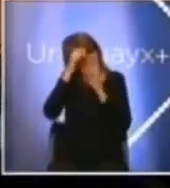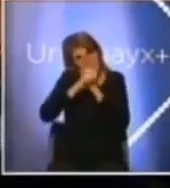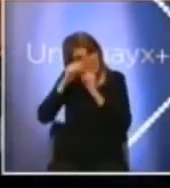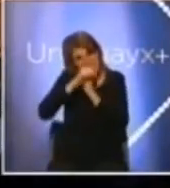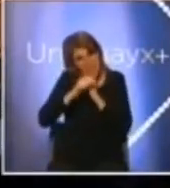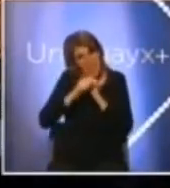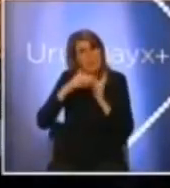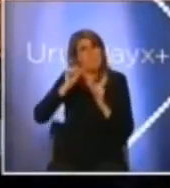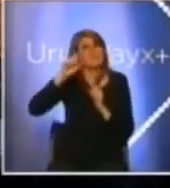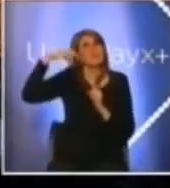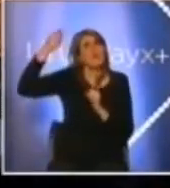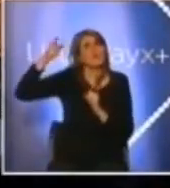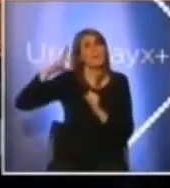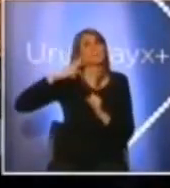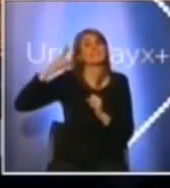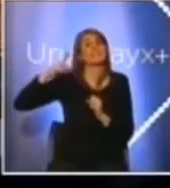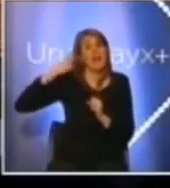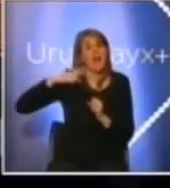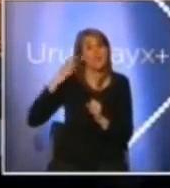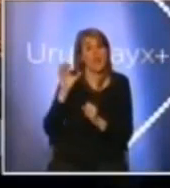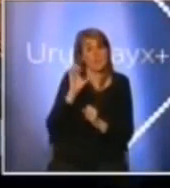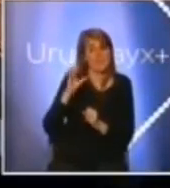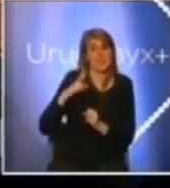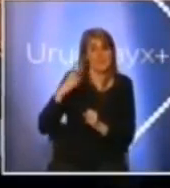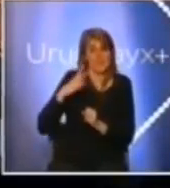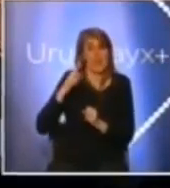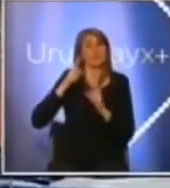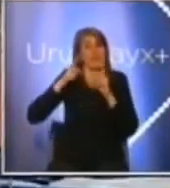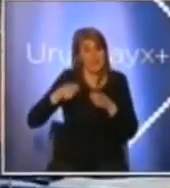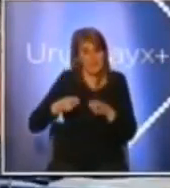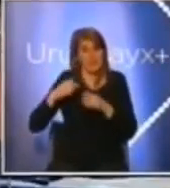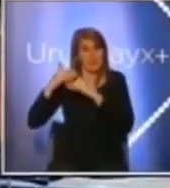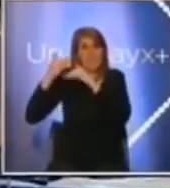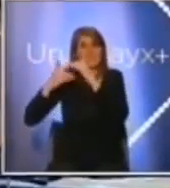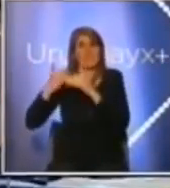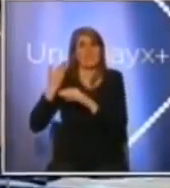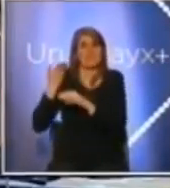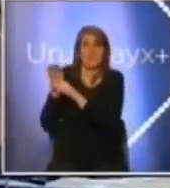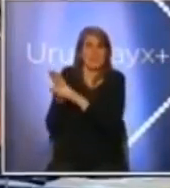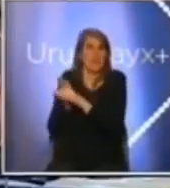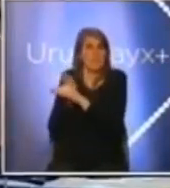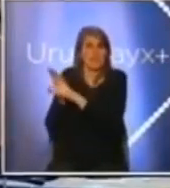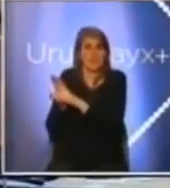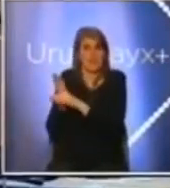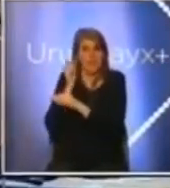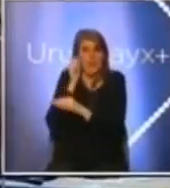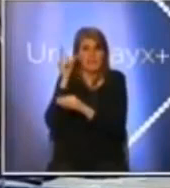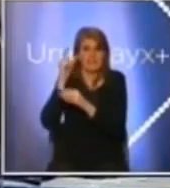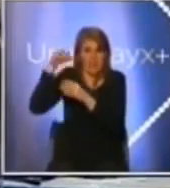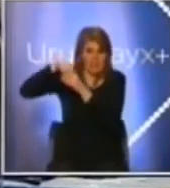También el sector productivo privado, a través de un crecimiento de la demanda, de las capacidades que esa